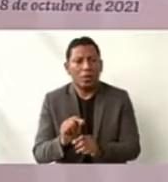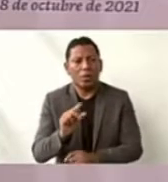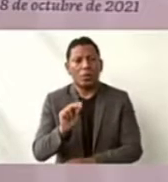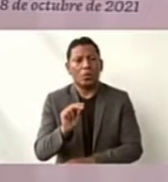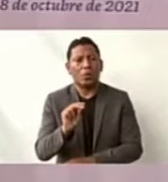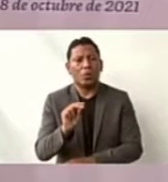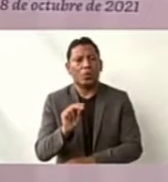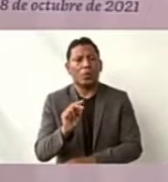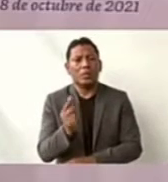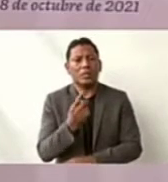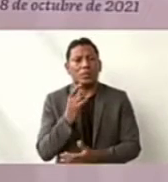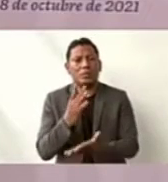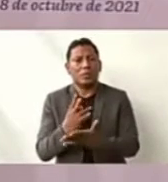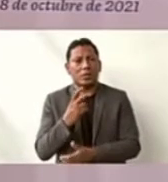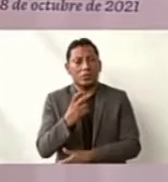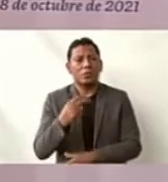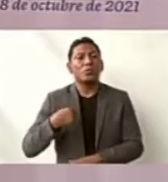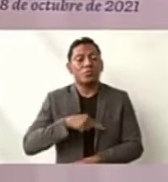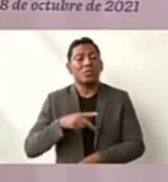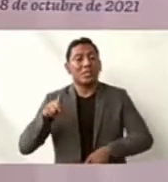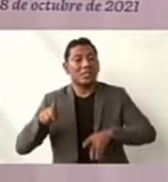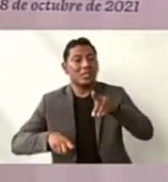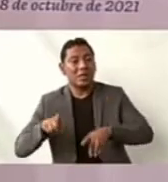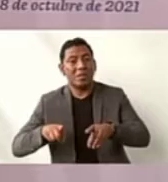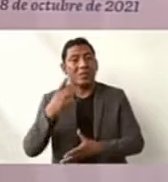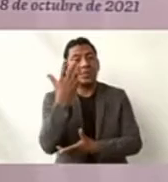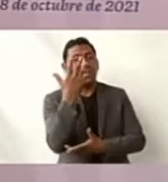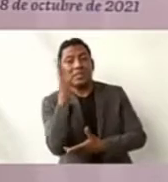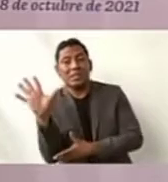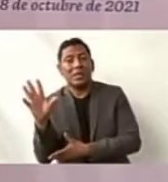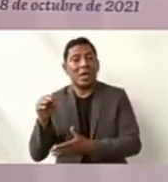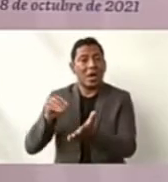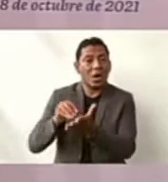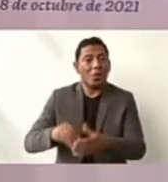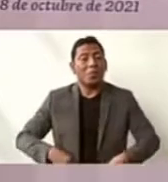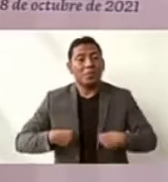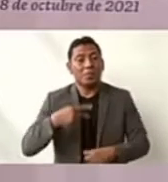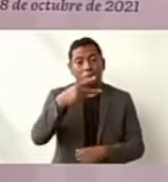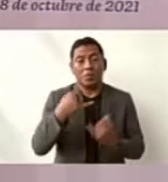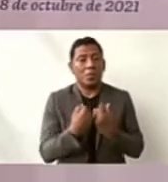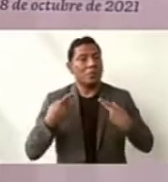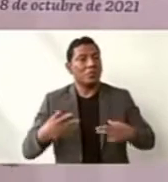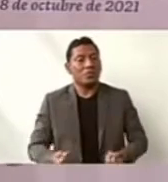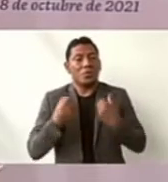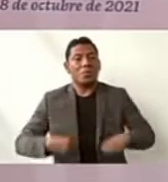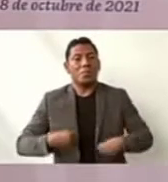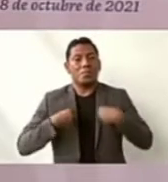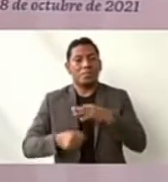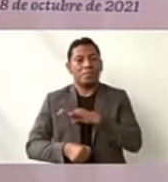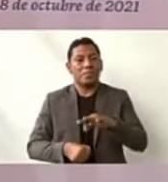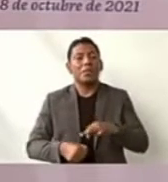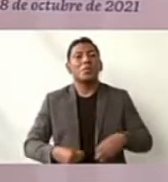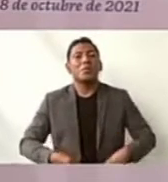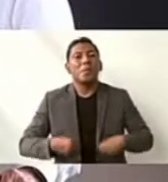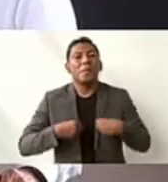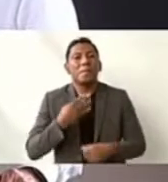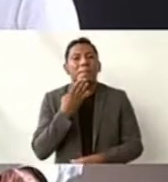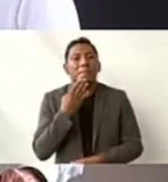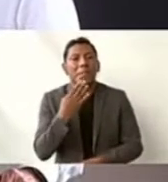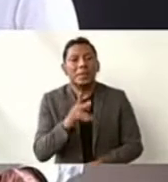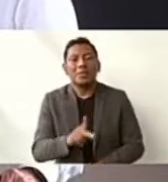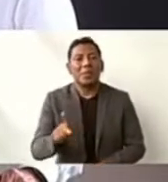nosotros dependemos de los bosques la sostenibilidad es de sus vidas depende de esto el bienestar de los pueblos